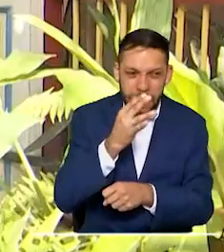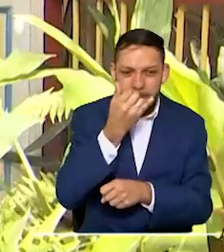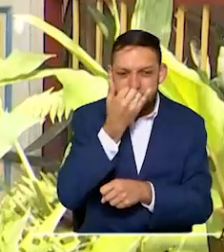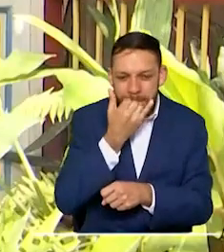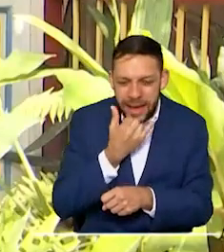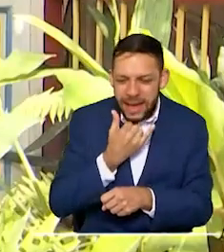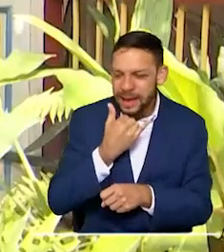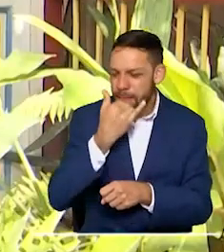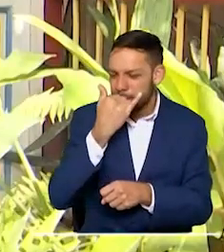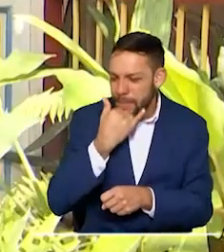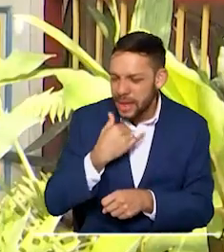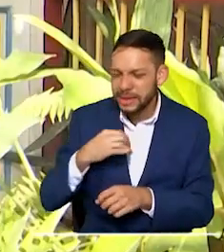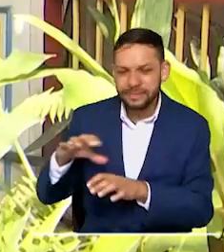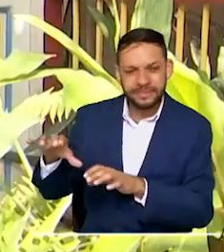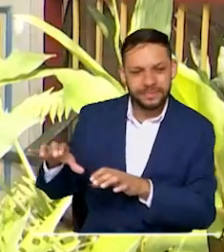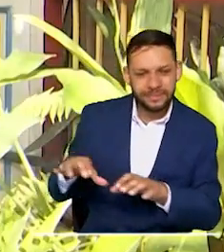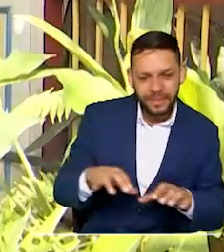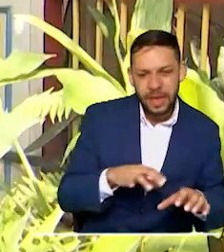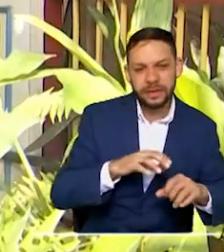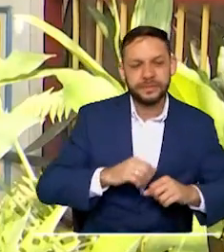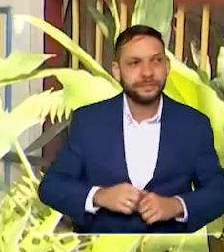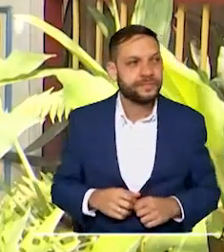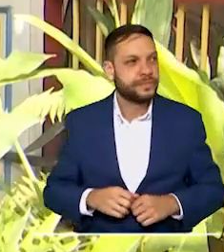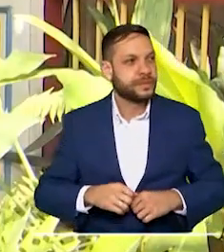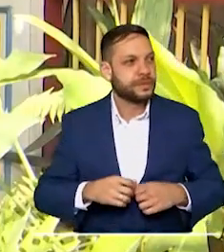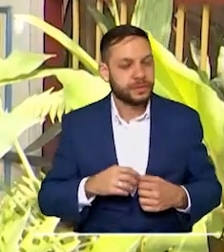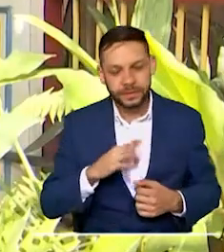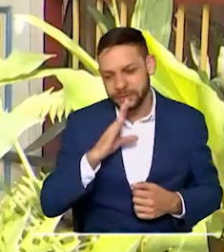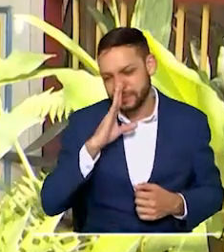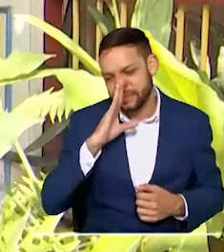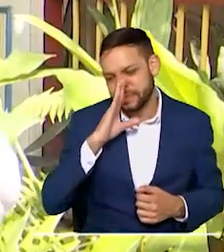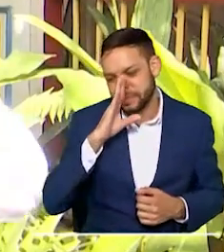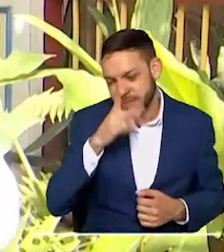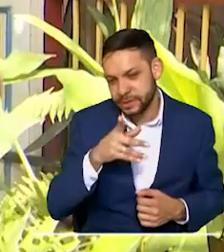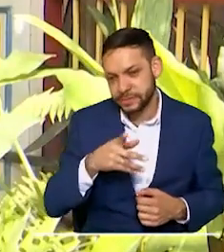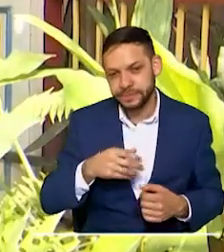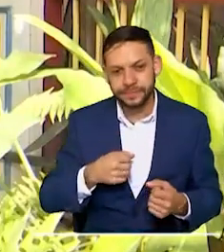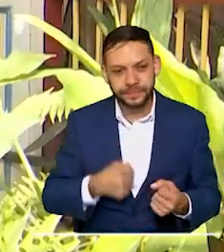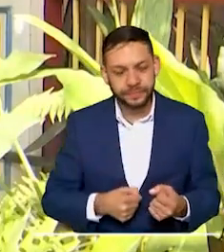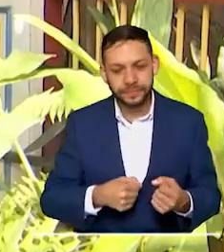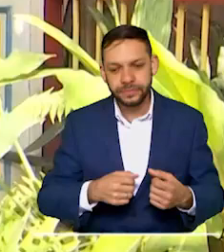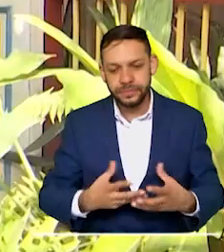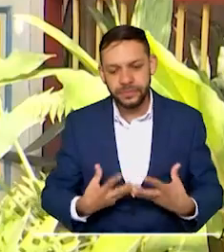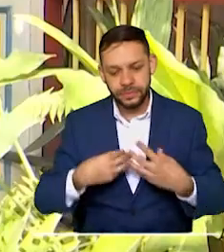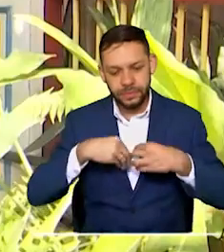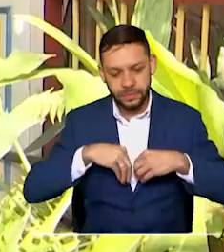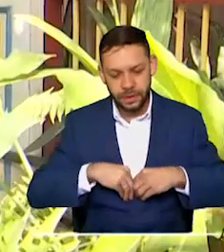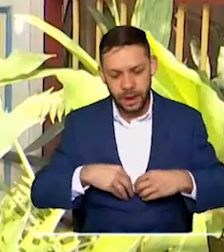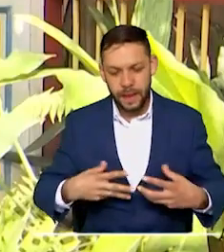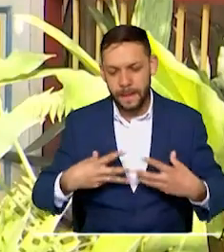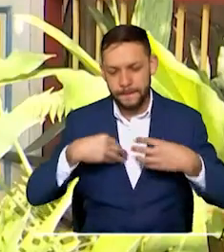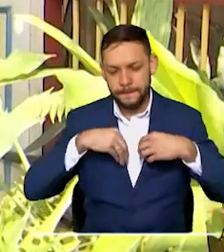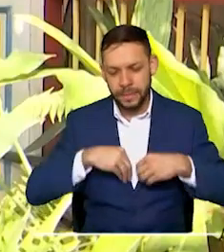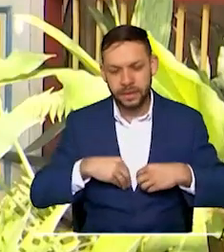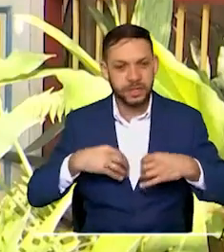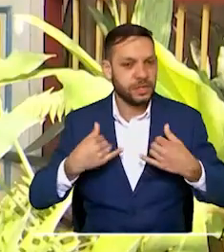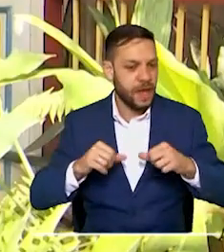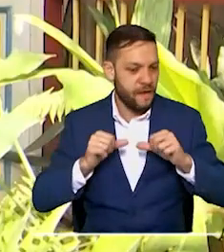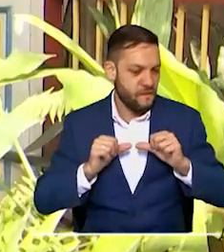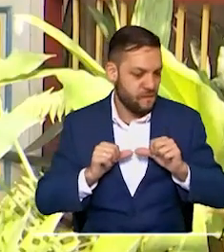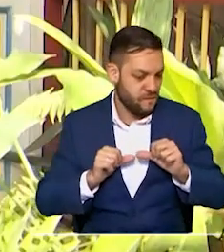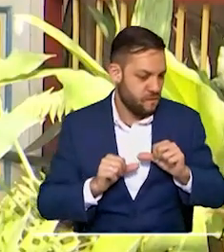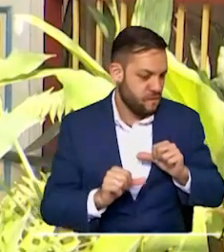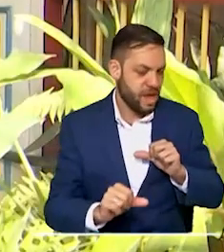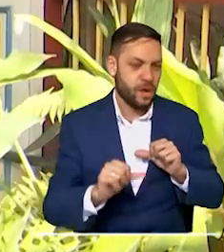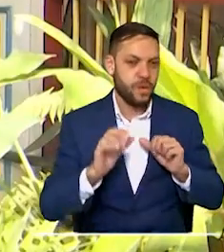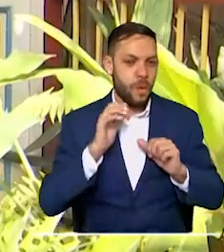veces incluso desde antes de nacer, de hábitos que se han reafirmado y que ya están muy, digamos, estructurados en